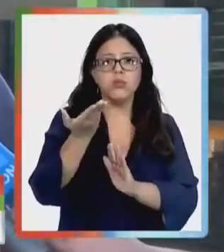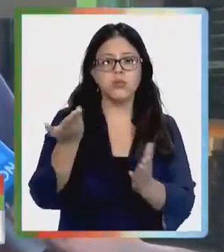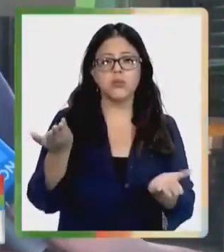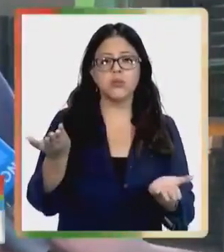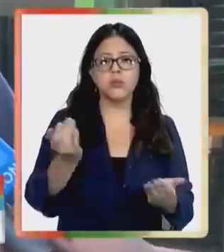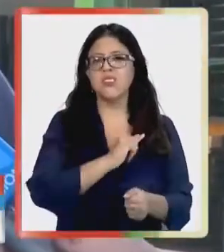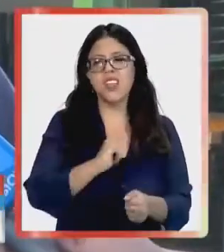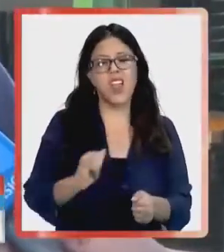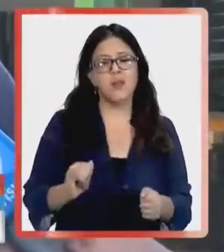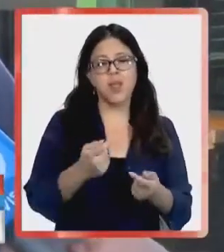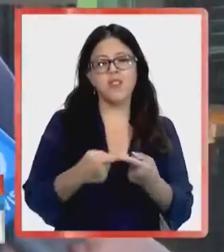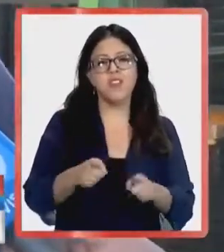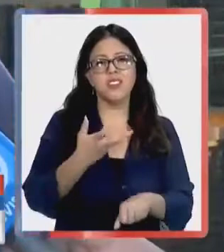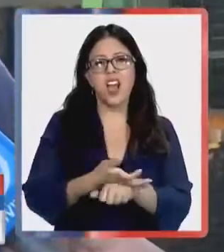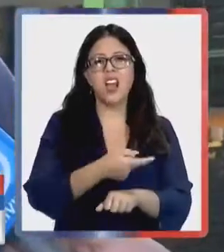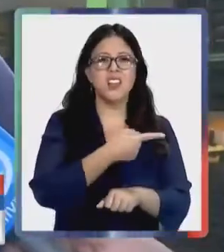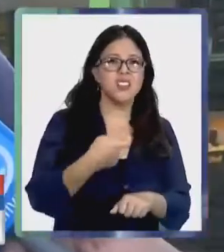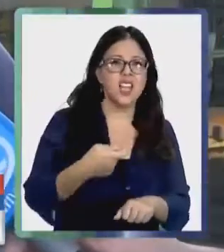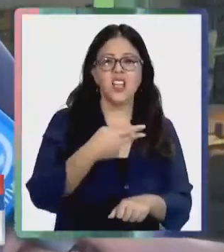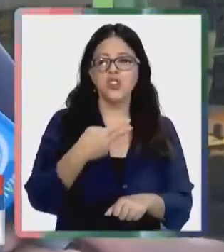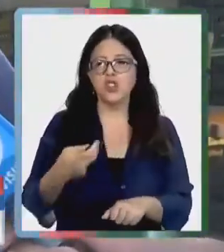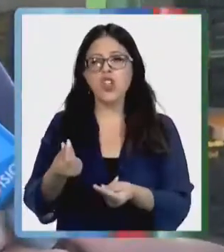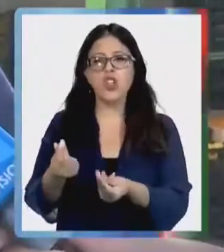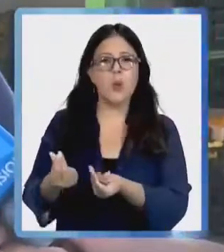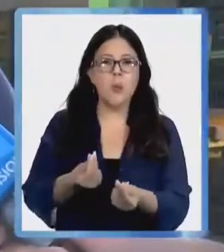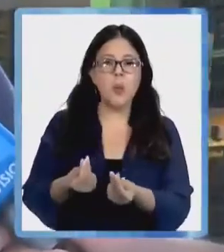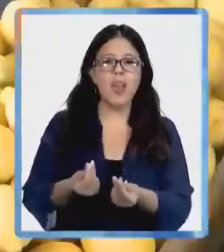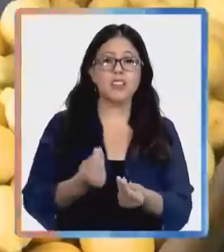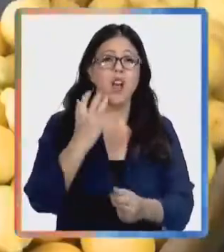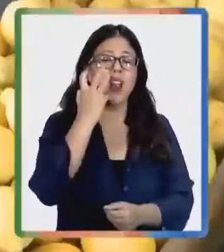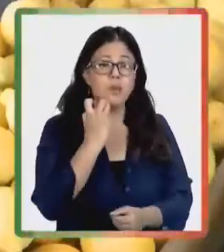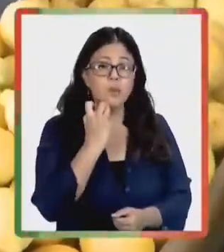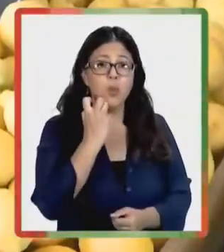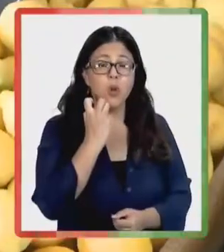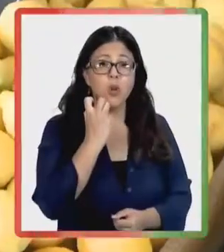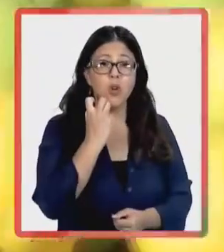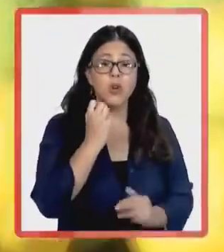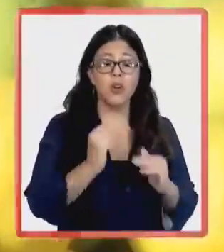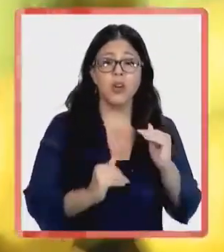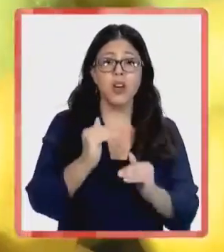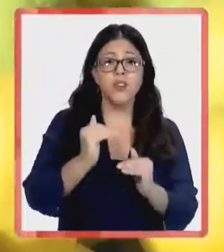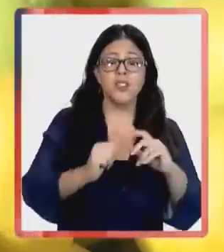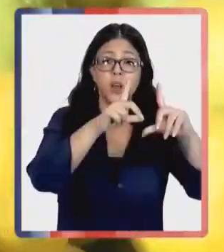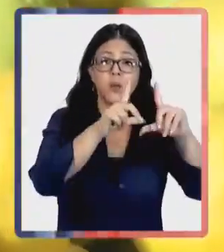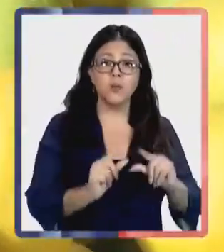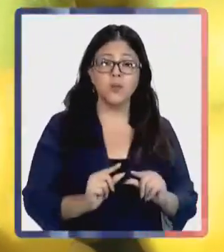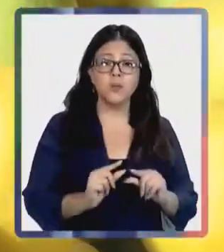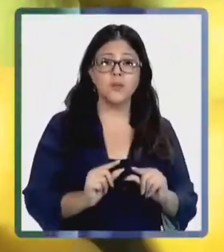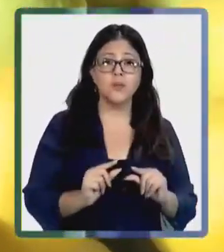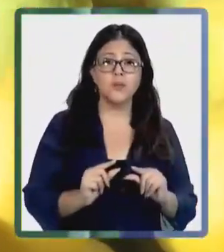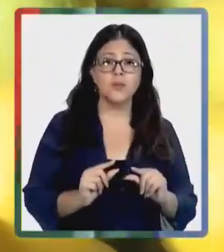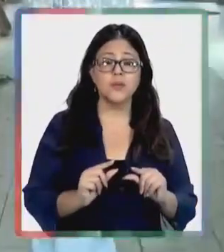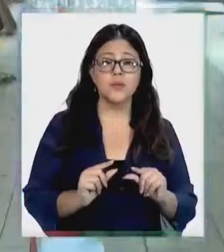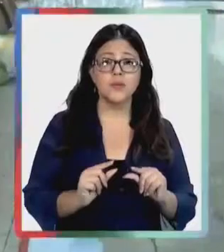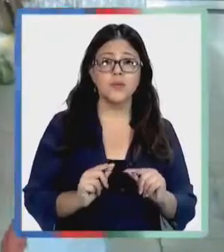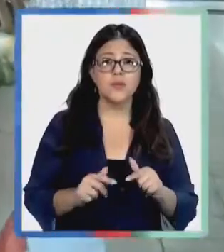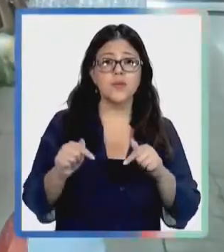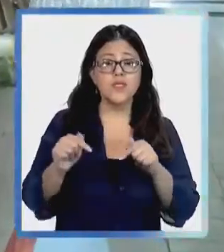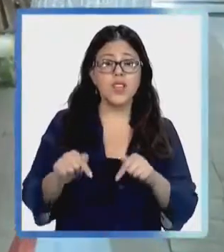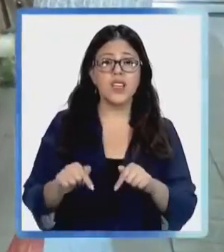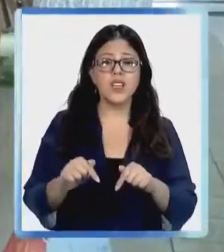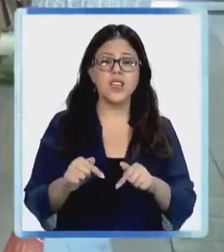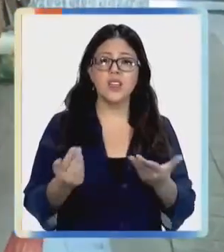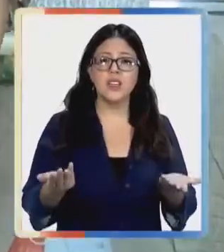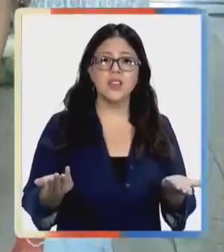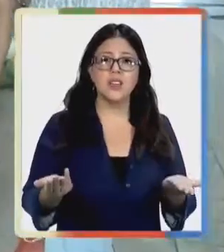no, siempre hay una pequeña diferencia de 100, 200 pesos. Los limones que de repente bajaron y después se pusieron